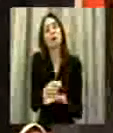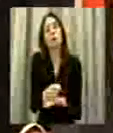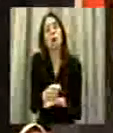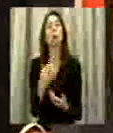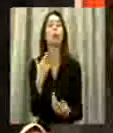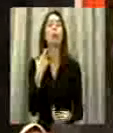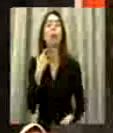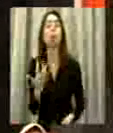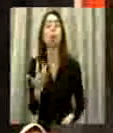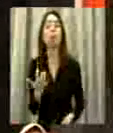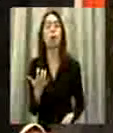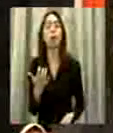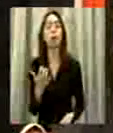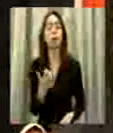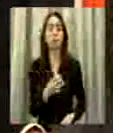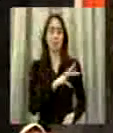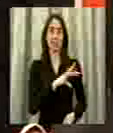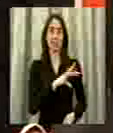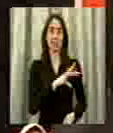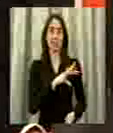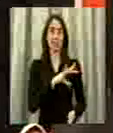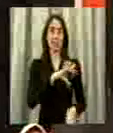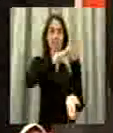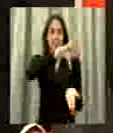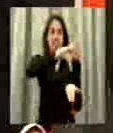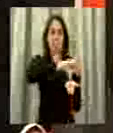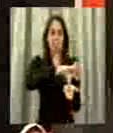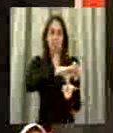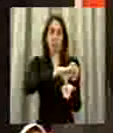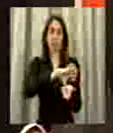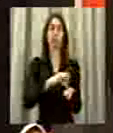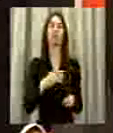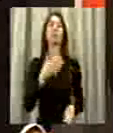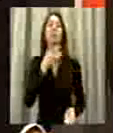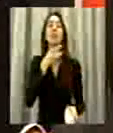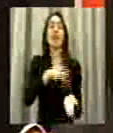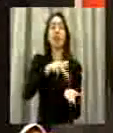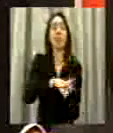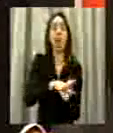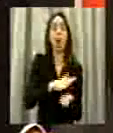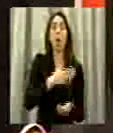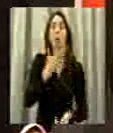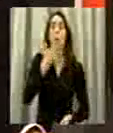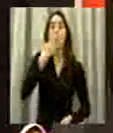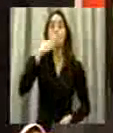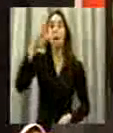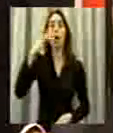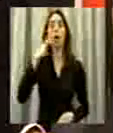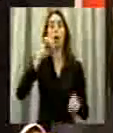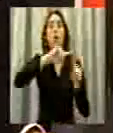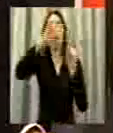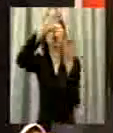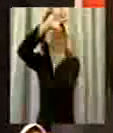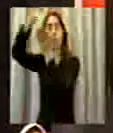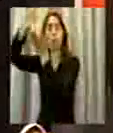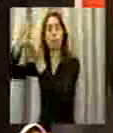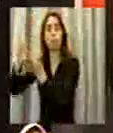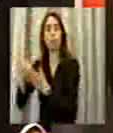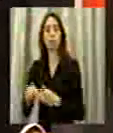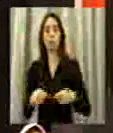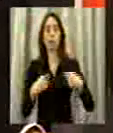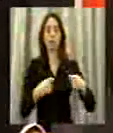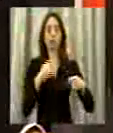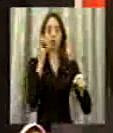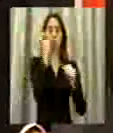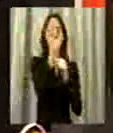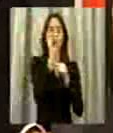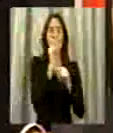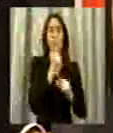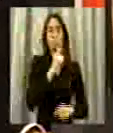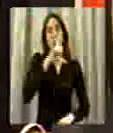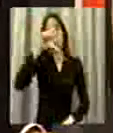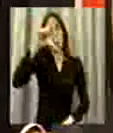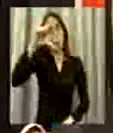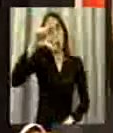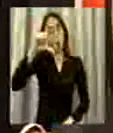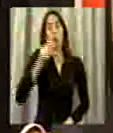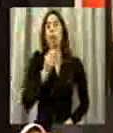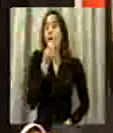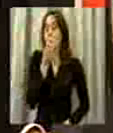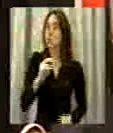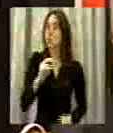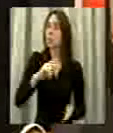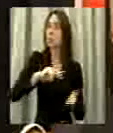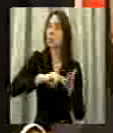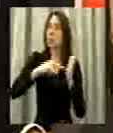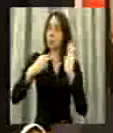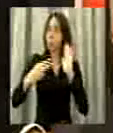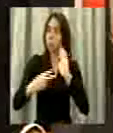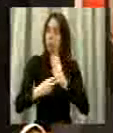que el soberano chileno se endeuda mejor que ningún otro país. Así como tenemos costos de energía elevados, hay que reconocer, tenemos un